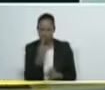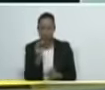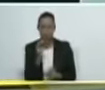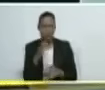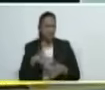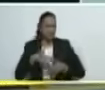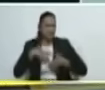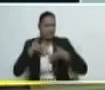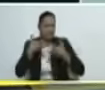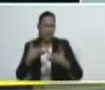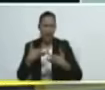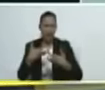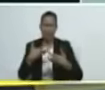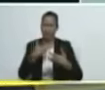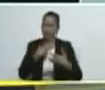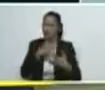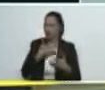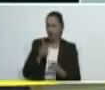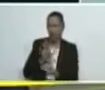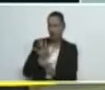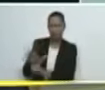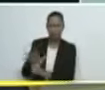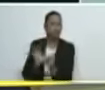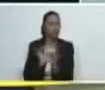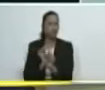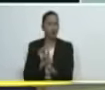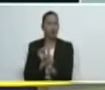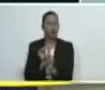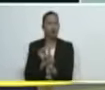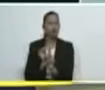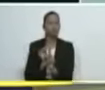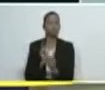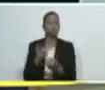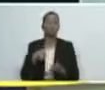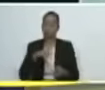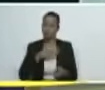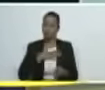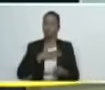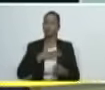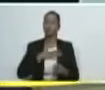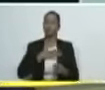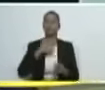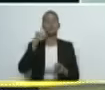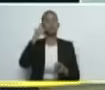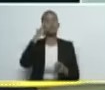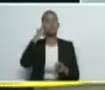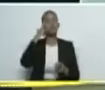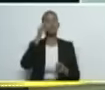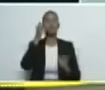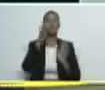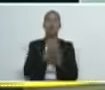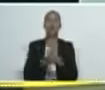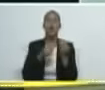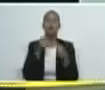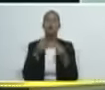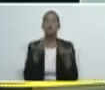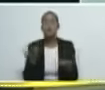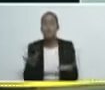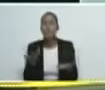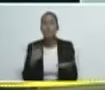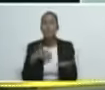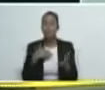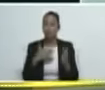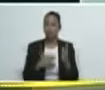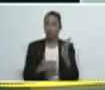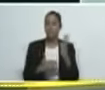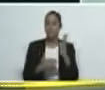Pero nunca me ha gustado medir la vida por el tamaño de los obstáculos, sino por la heroicidad, el